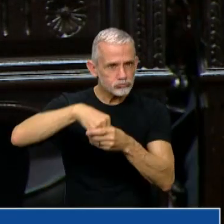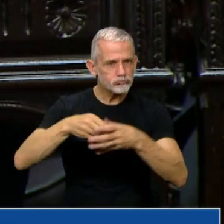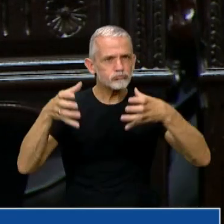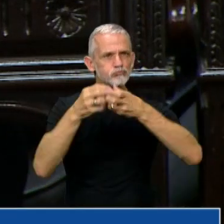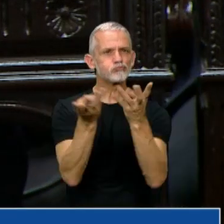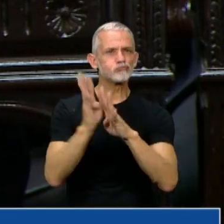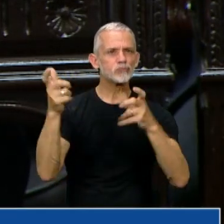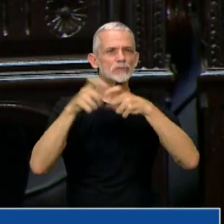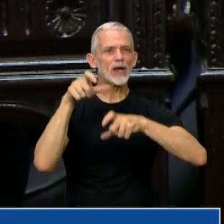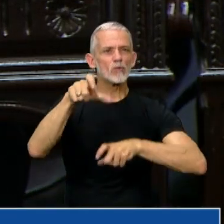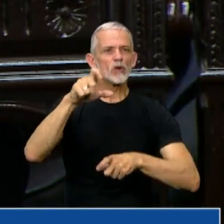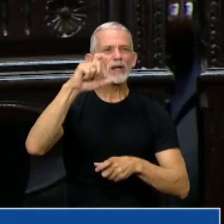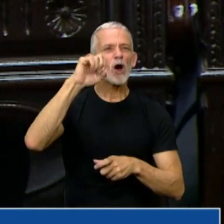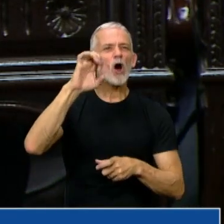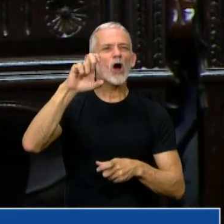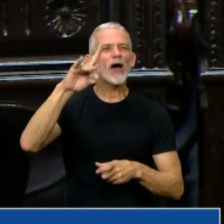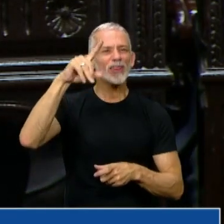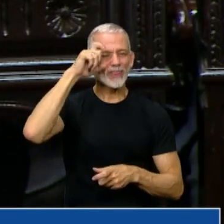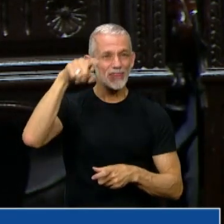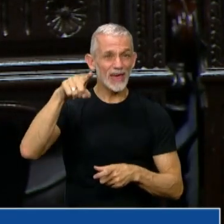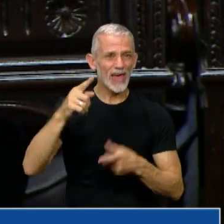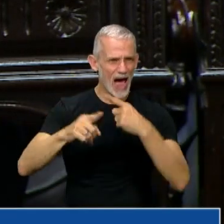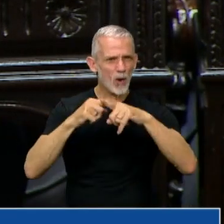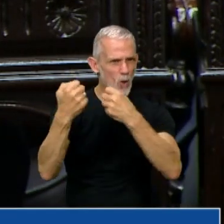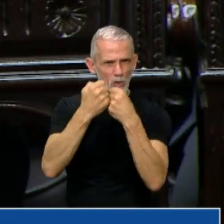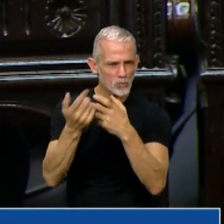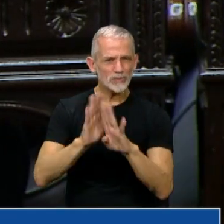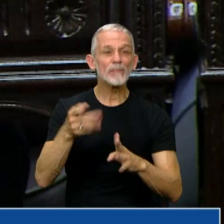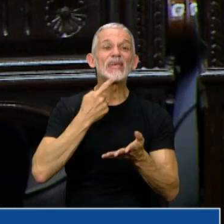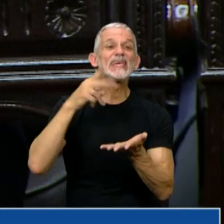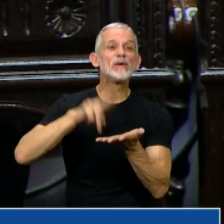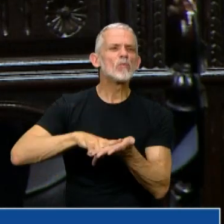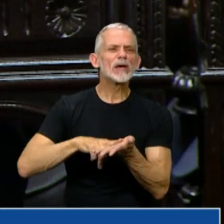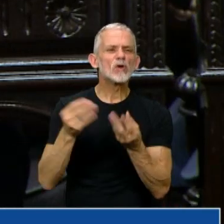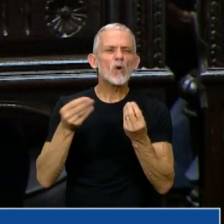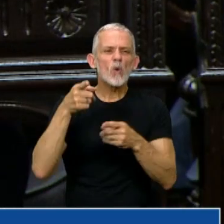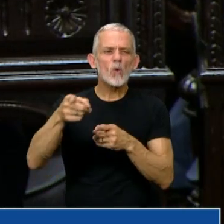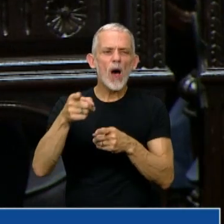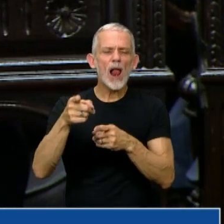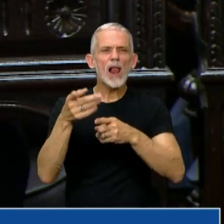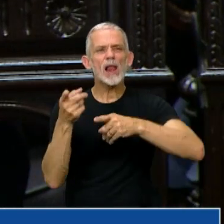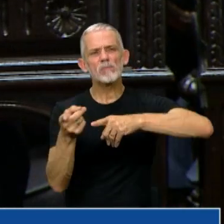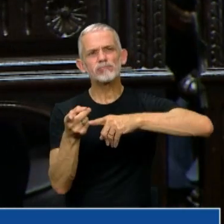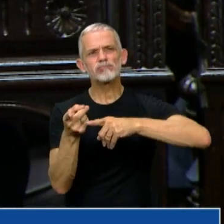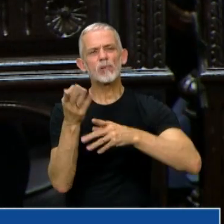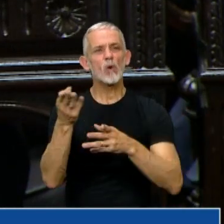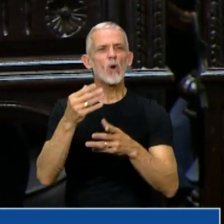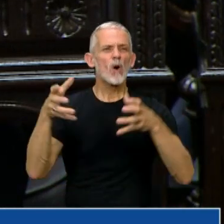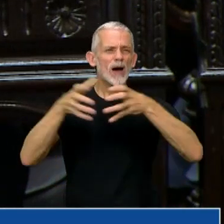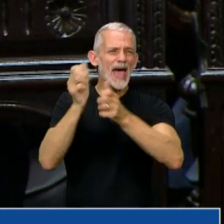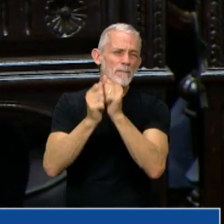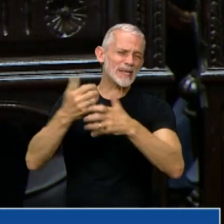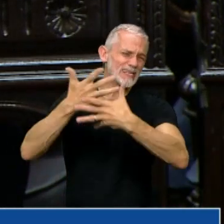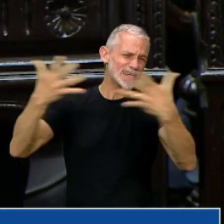participado en estas deliberaciones y en estos acuerdos. El impuesto recaería sobre grandes empresas y